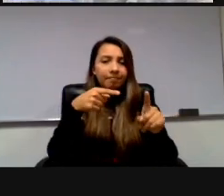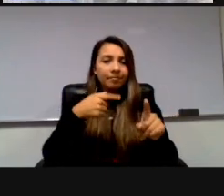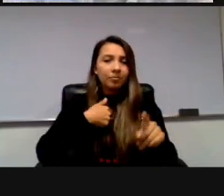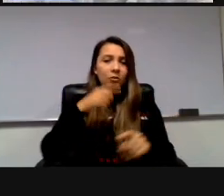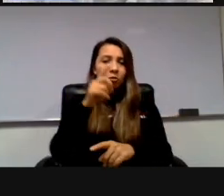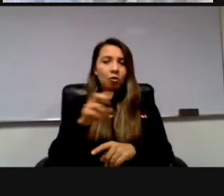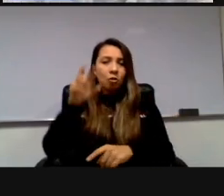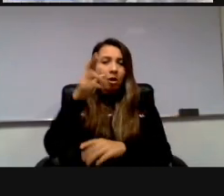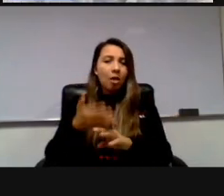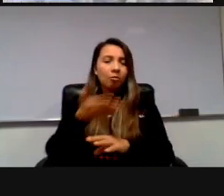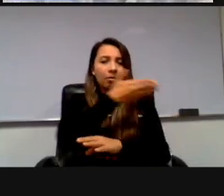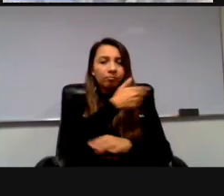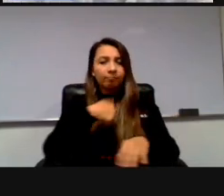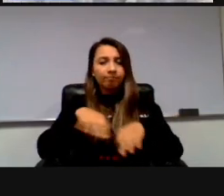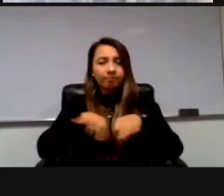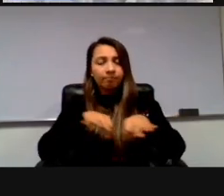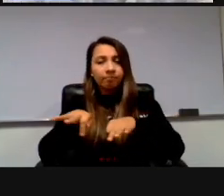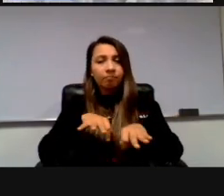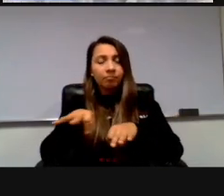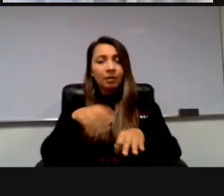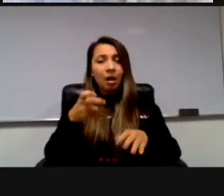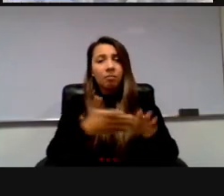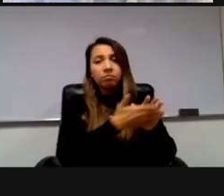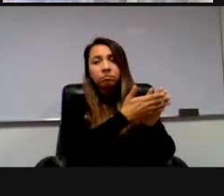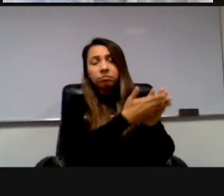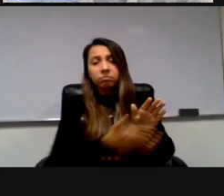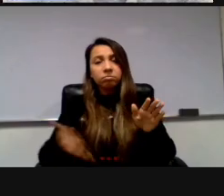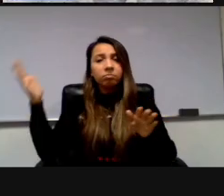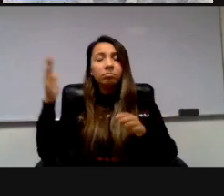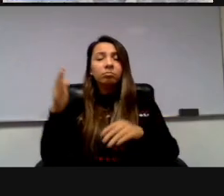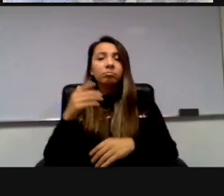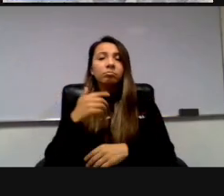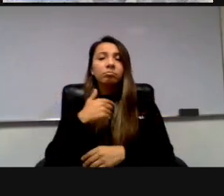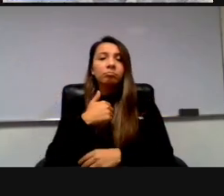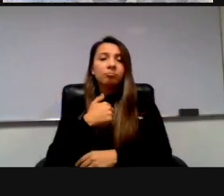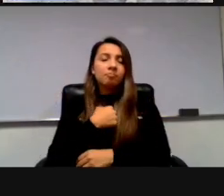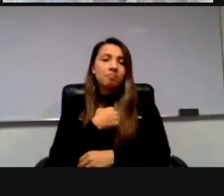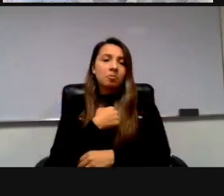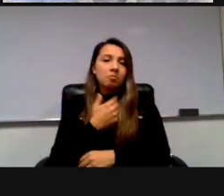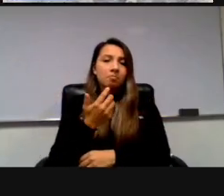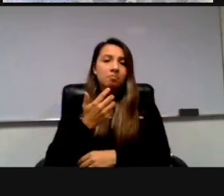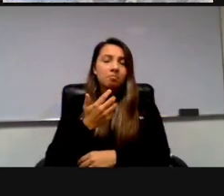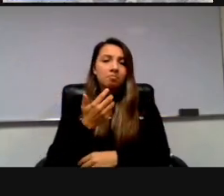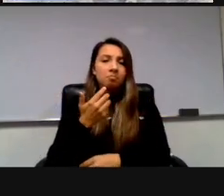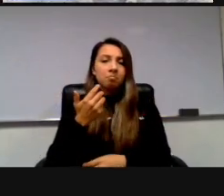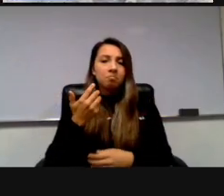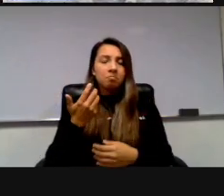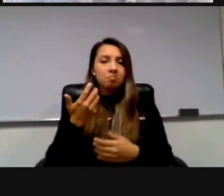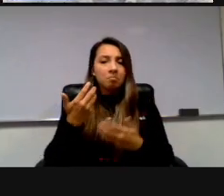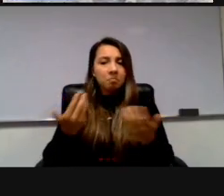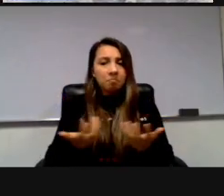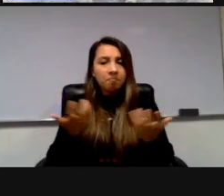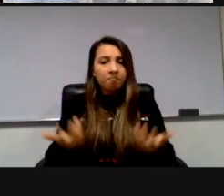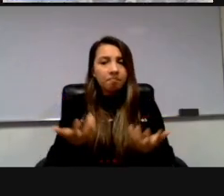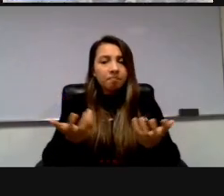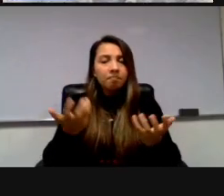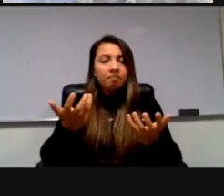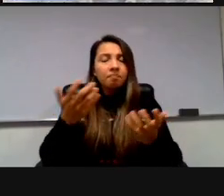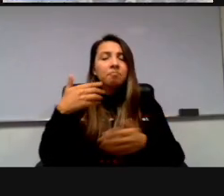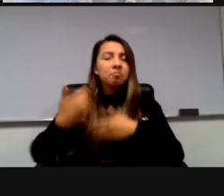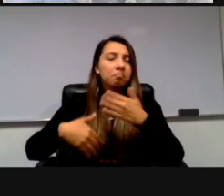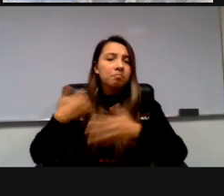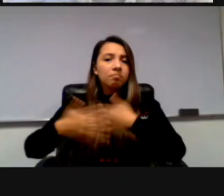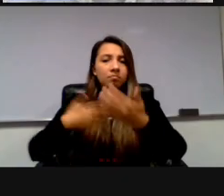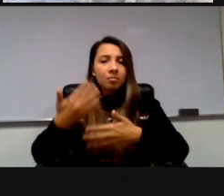en el doctorado y pues desde entonces me ha acompañado, ¿no? Y recurrentemente regresa a mí,